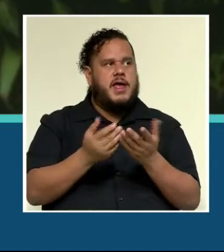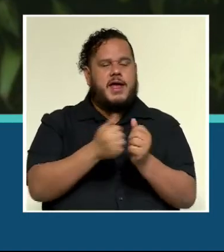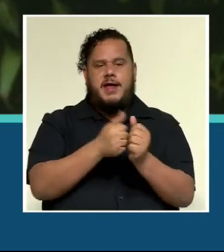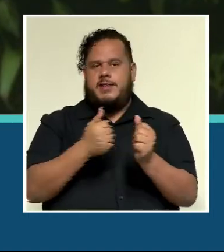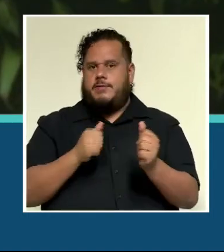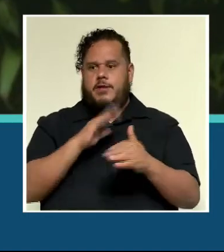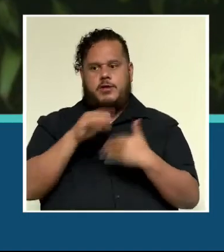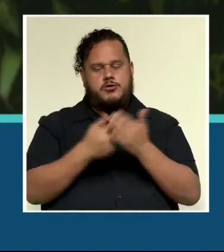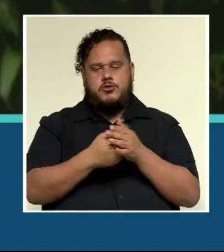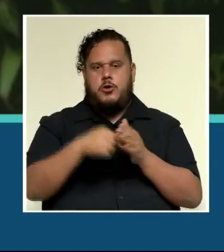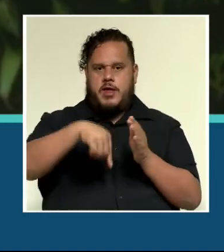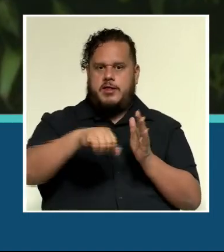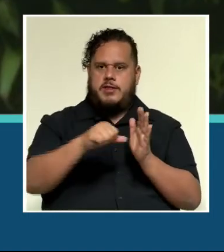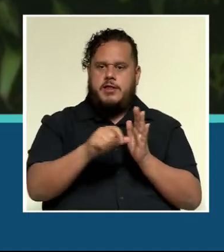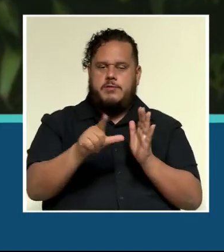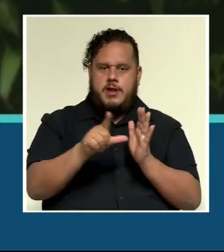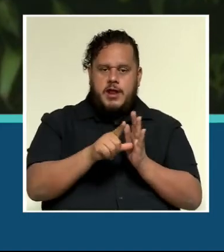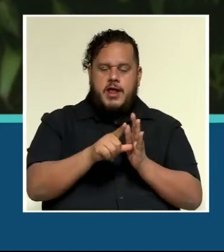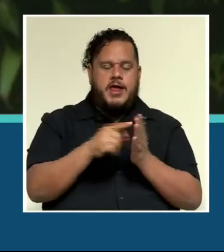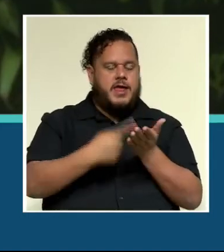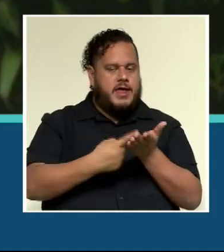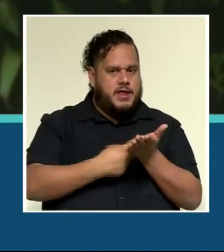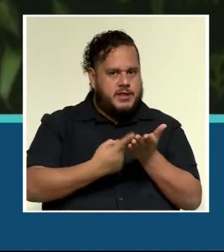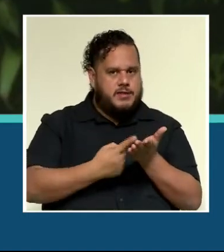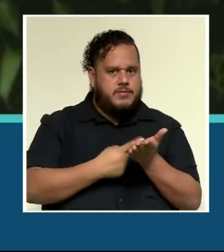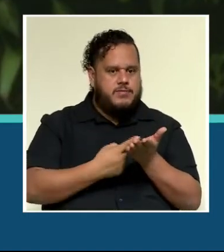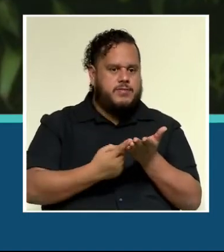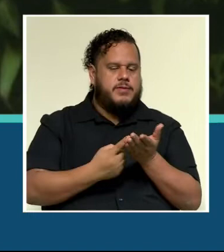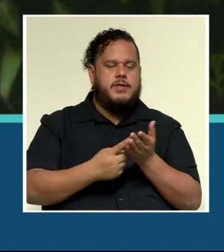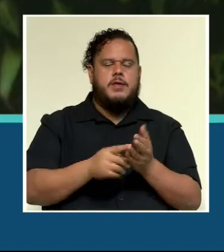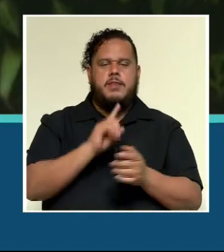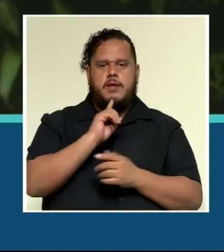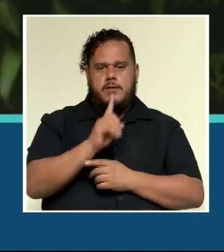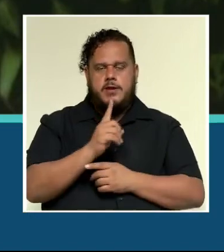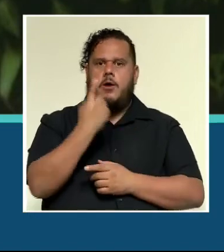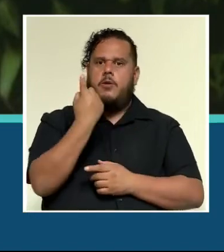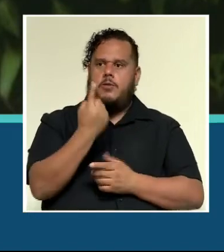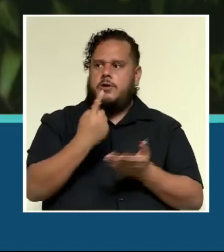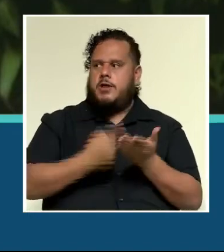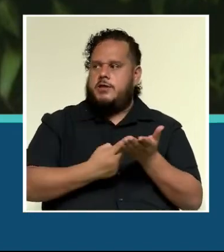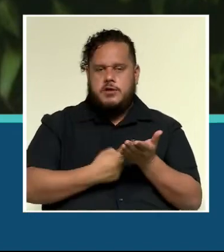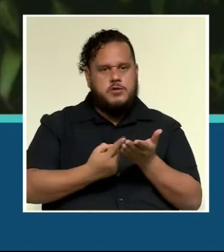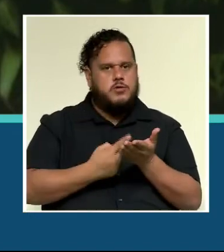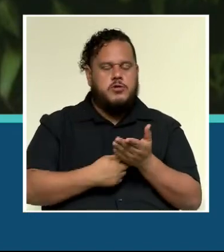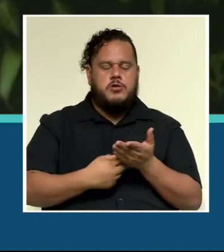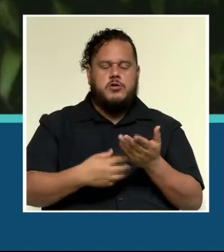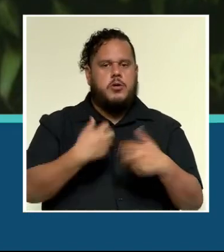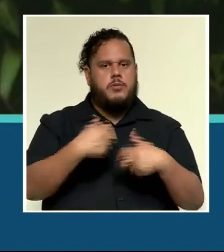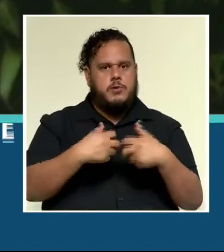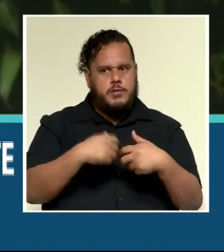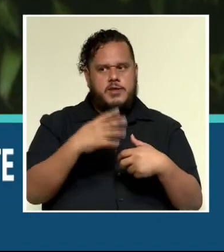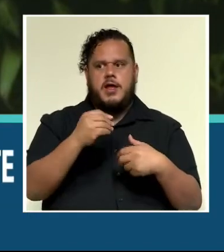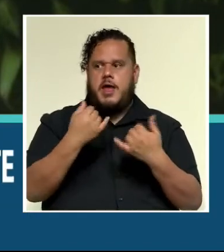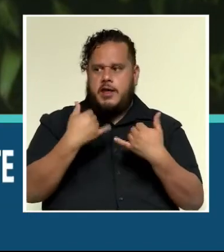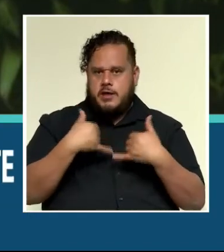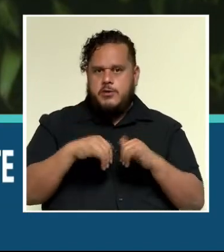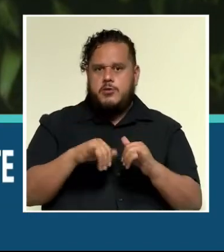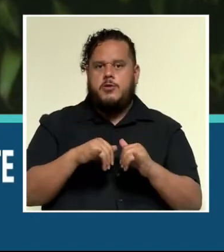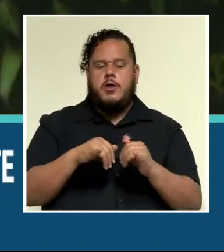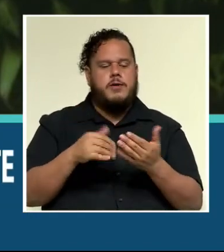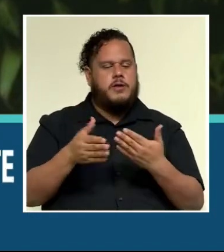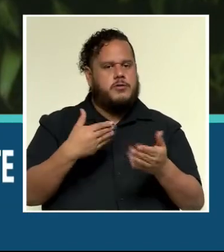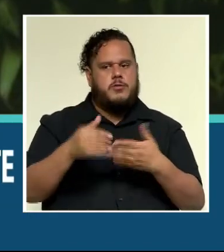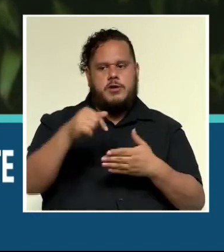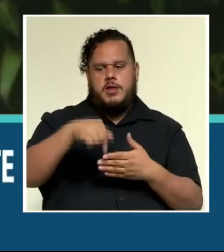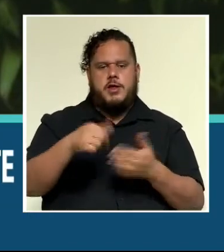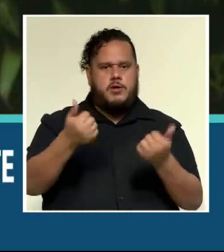esta legislatura en discutirse. Realmente ha sido una discusión sumamente polémica y que todavía, a pesar de que hoy se